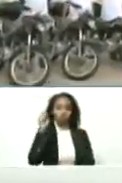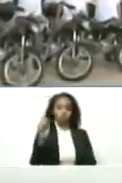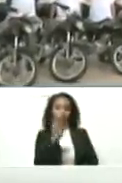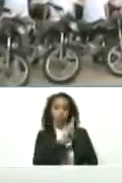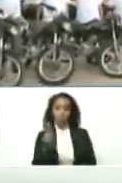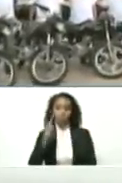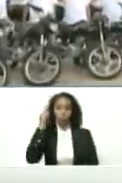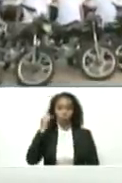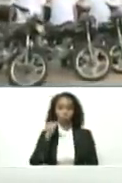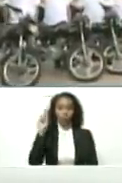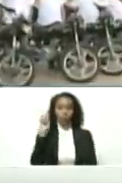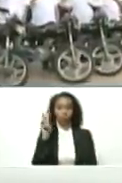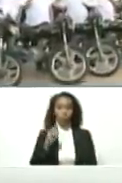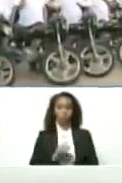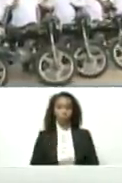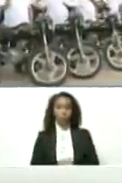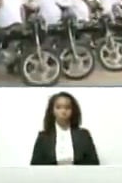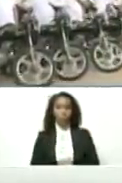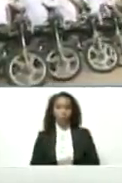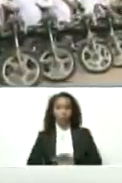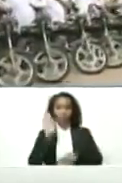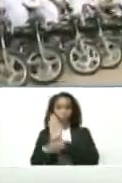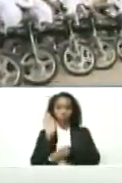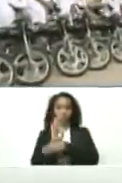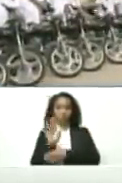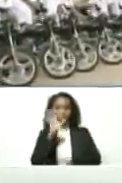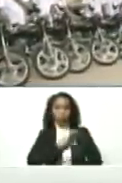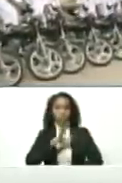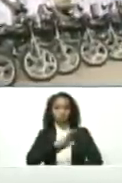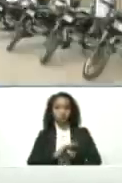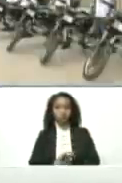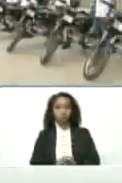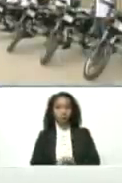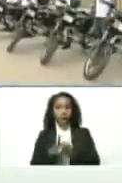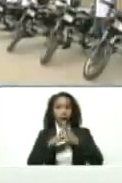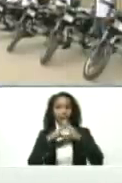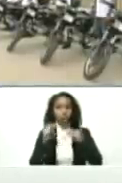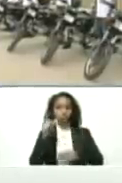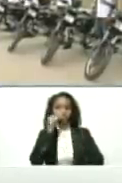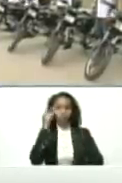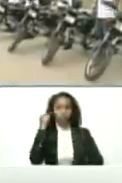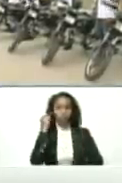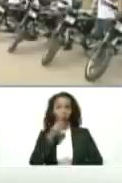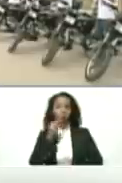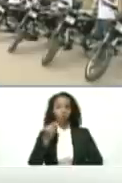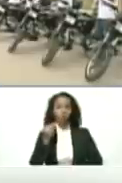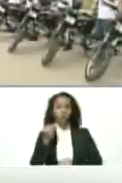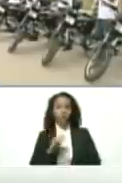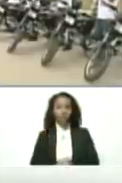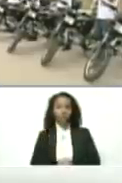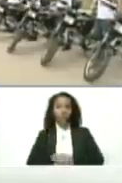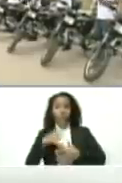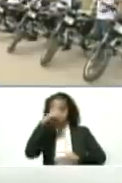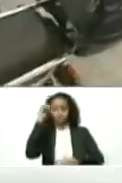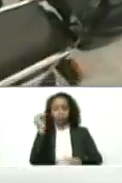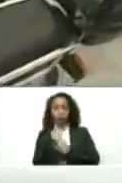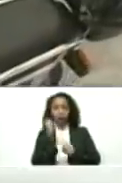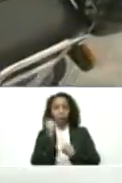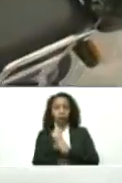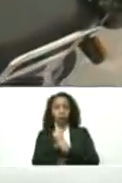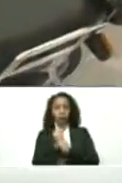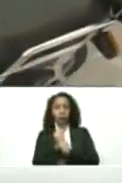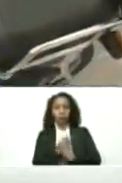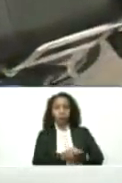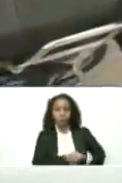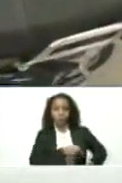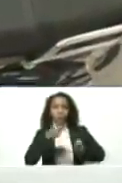República Bolivariana de Venezuela y proteger socialmente a todos los muchachos y muchachas que trabajan en